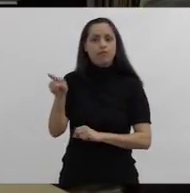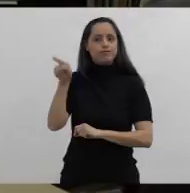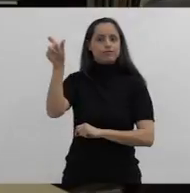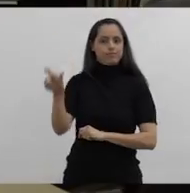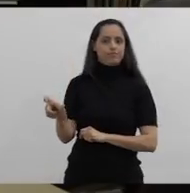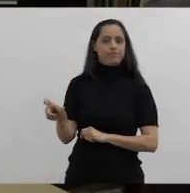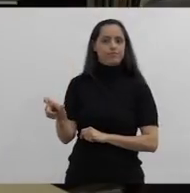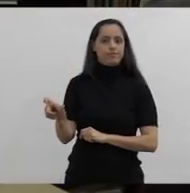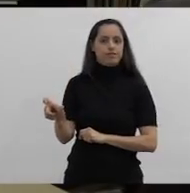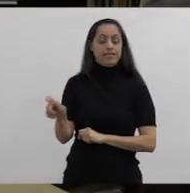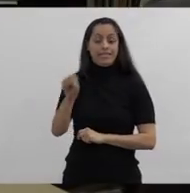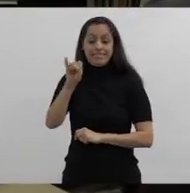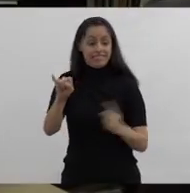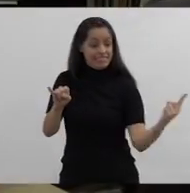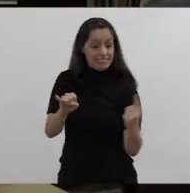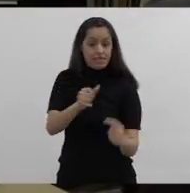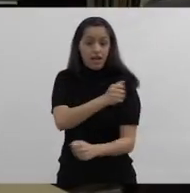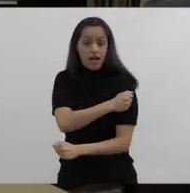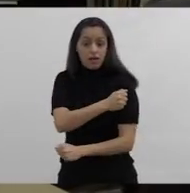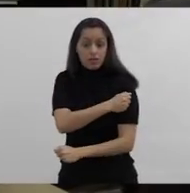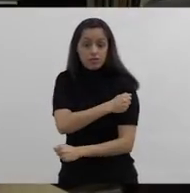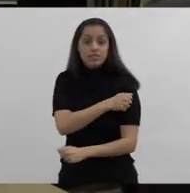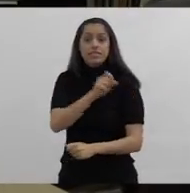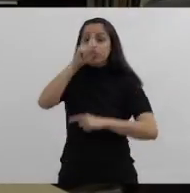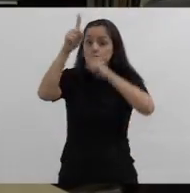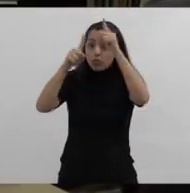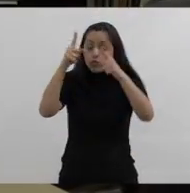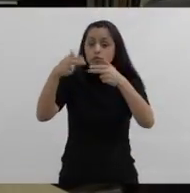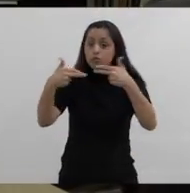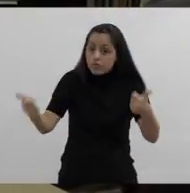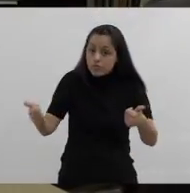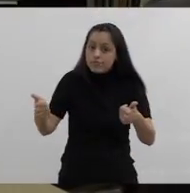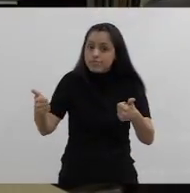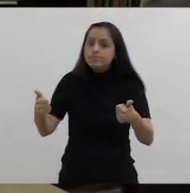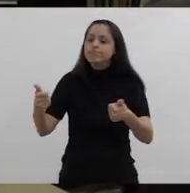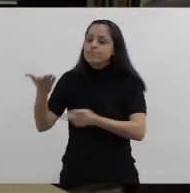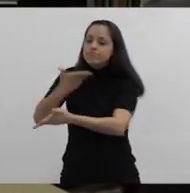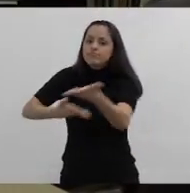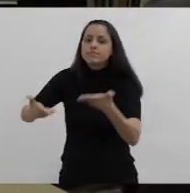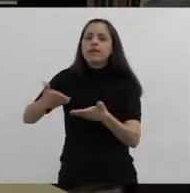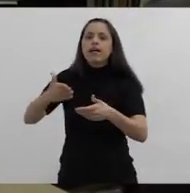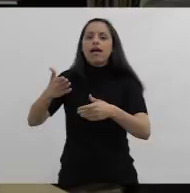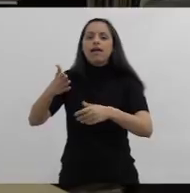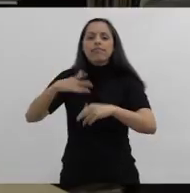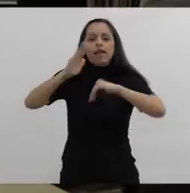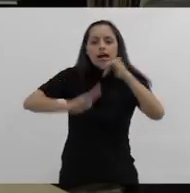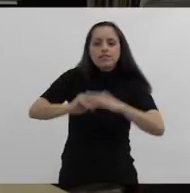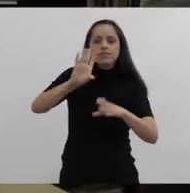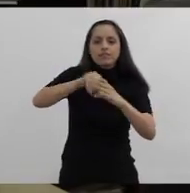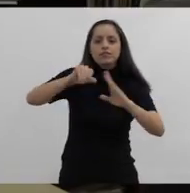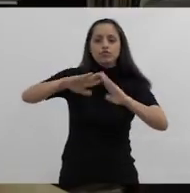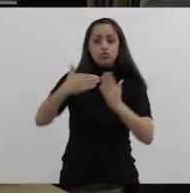Eso significa que el docente, aparte de tener las horas frente al curso, tiene un grupito de horas que son para otras